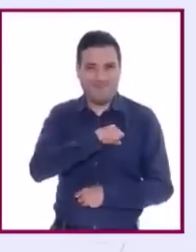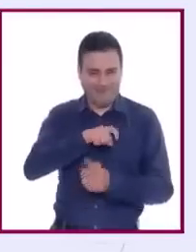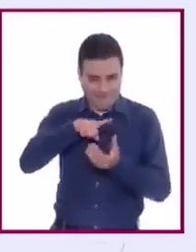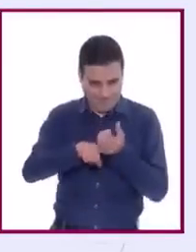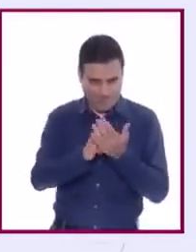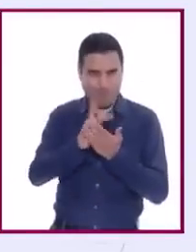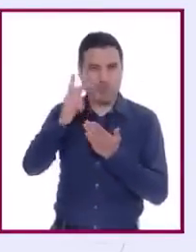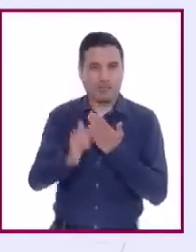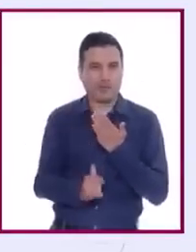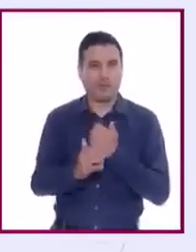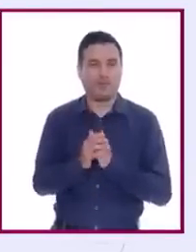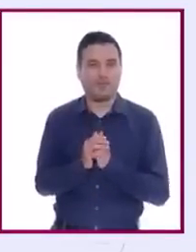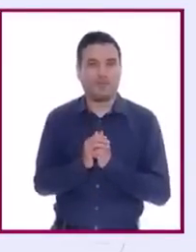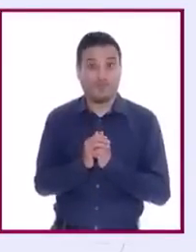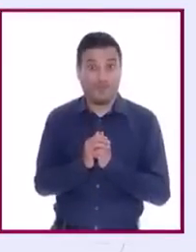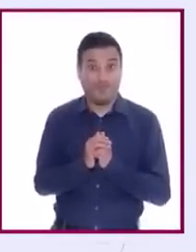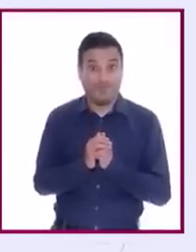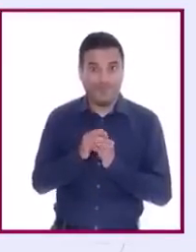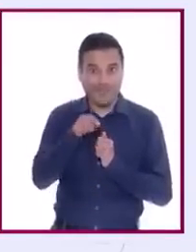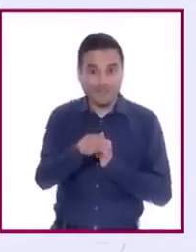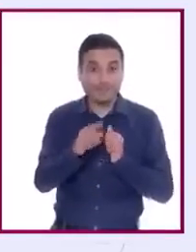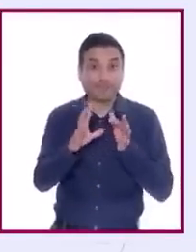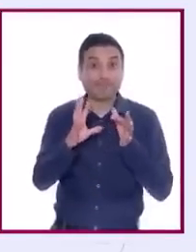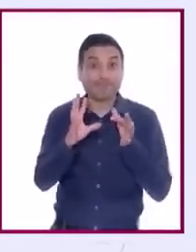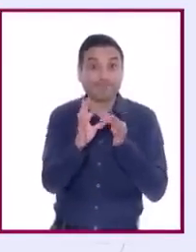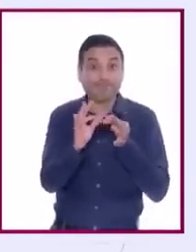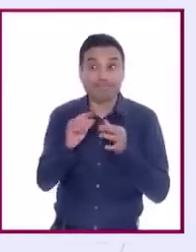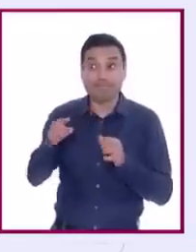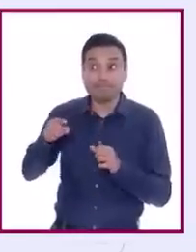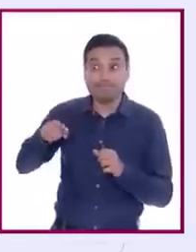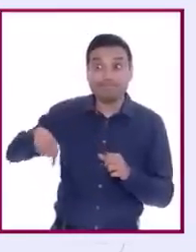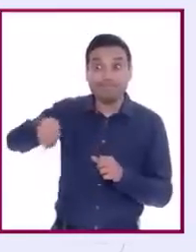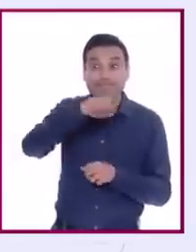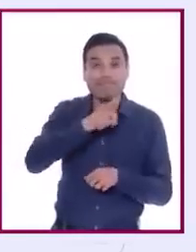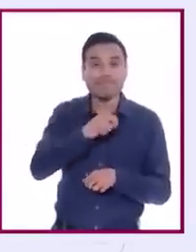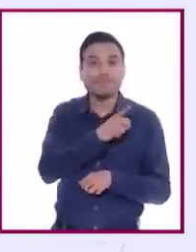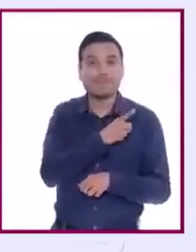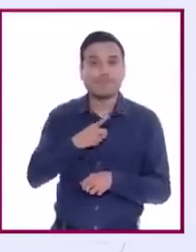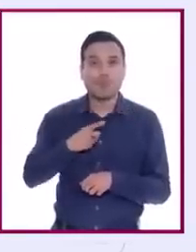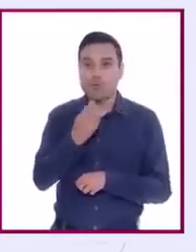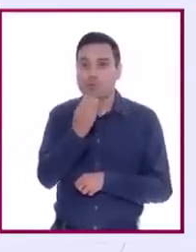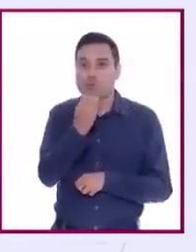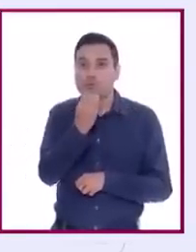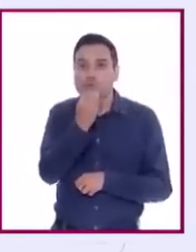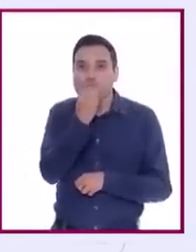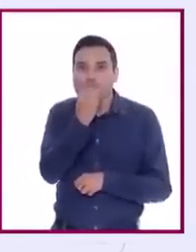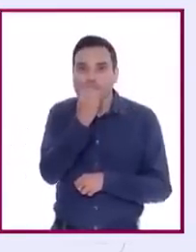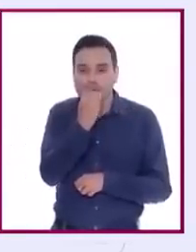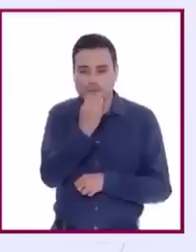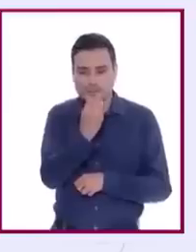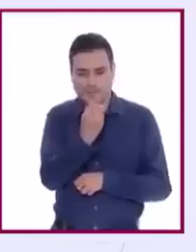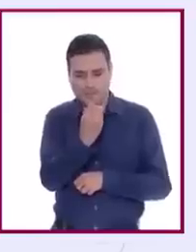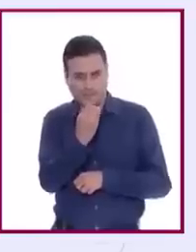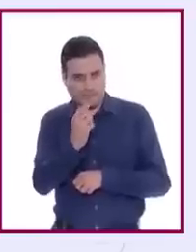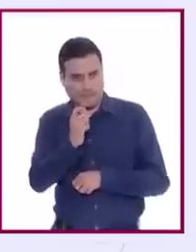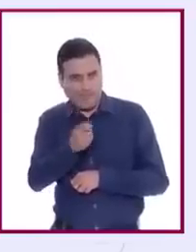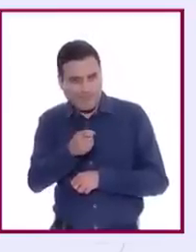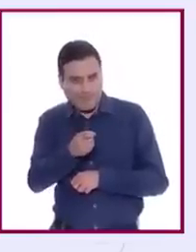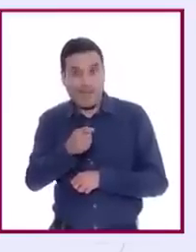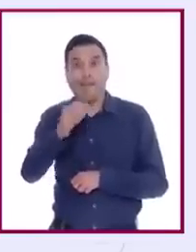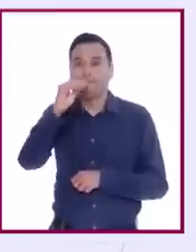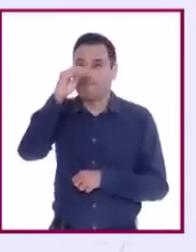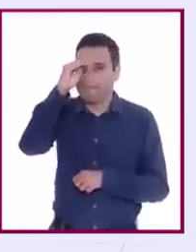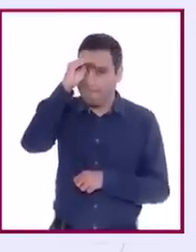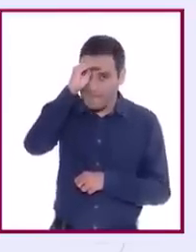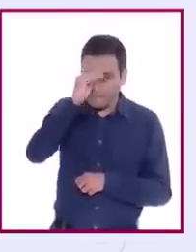identifiquemos y reflexionemos sobre lo que estamos comiendo Por supuesto que sabemos que está el ideal del plato del buen